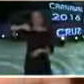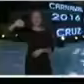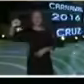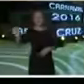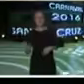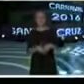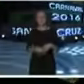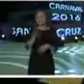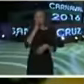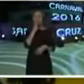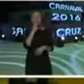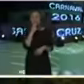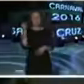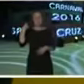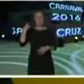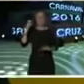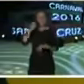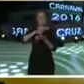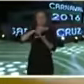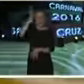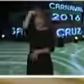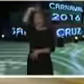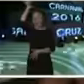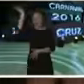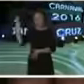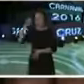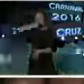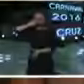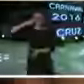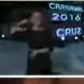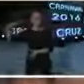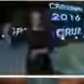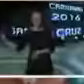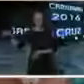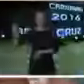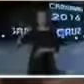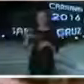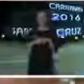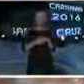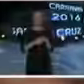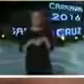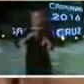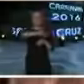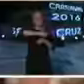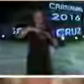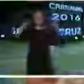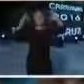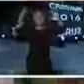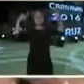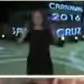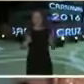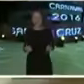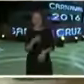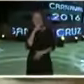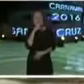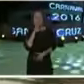Y ahora entra al escenario esta trigueña lanzarodeña. ¡Drag, me jameo toda! Soy conejera